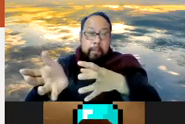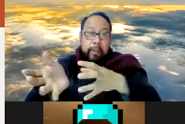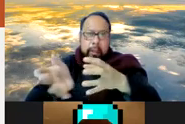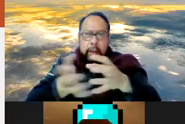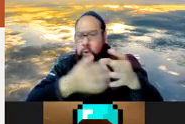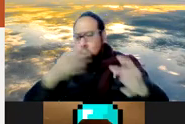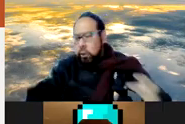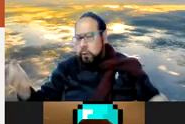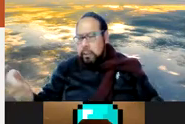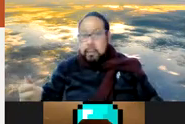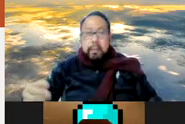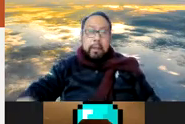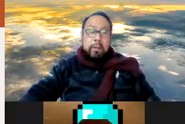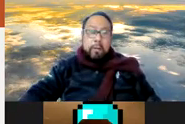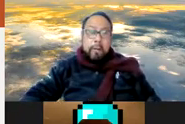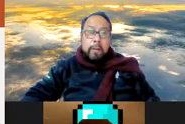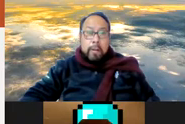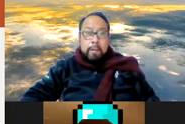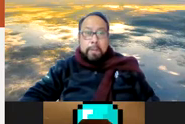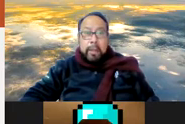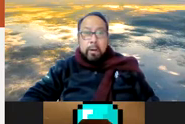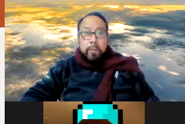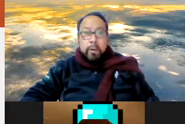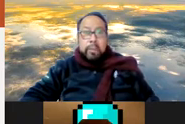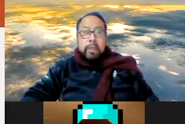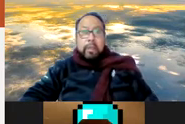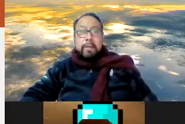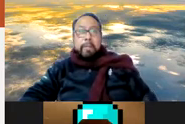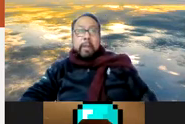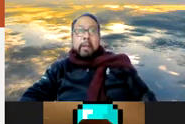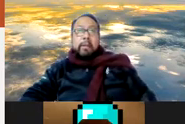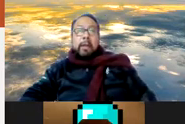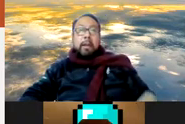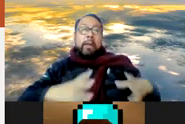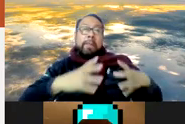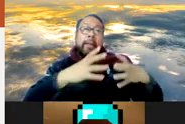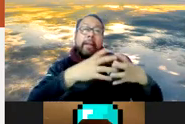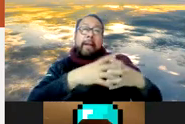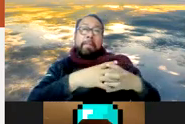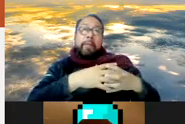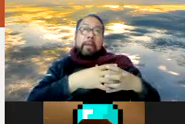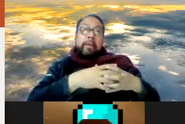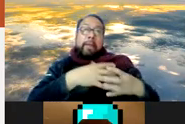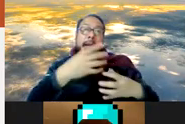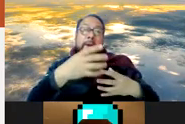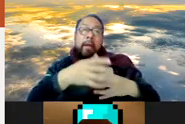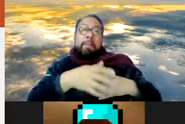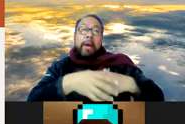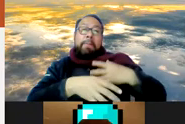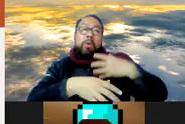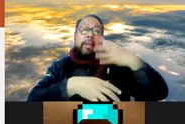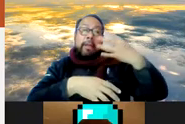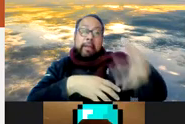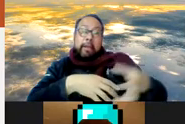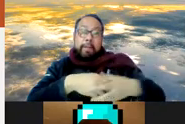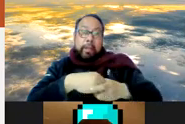estudiantil, que tienen su rigurosidad, sí es cierto, pero no tienen esa, de alguna manera, ese aval